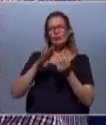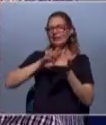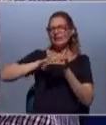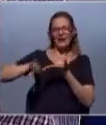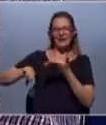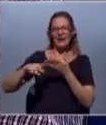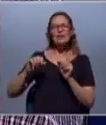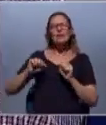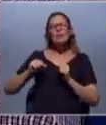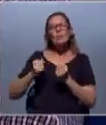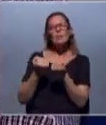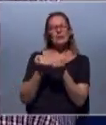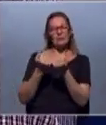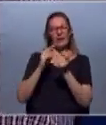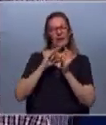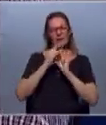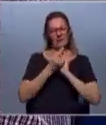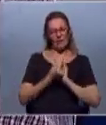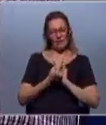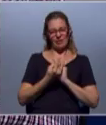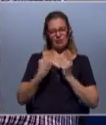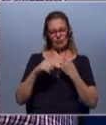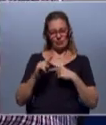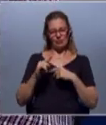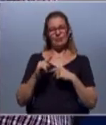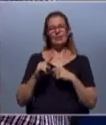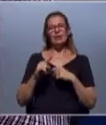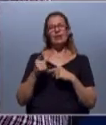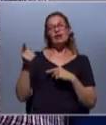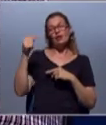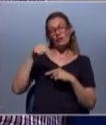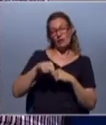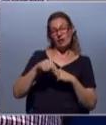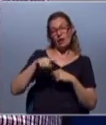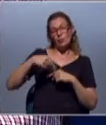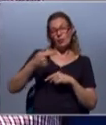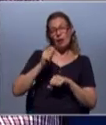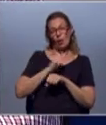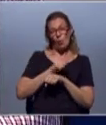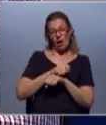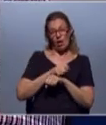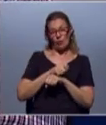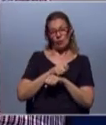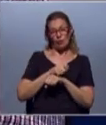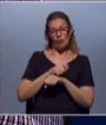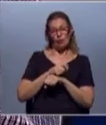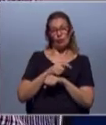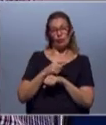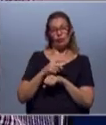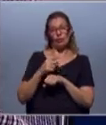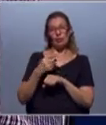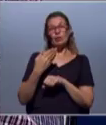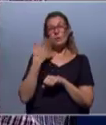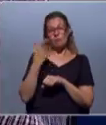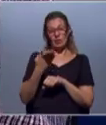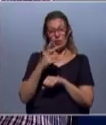suspende al legislador y podemos ver que la suspensión se suspende lo fuerte y bueno que vengan al juzgado sin fueros eso lo que